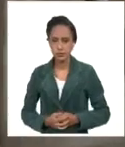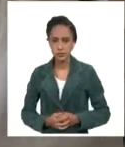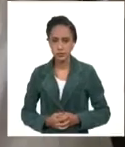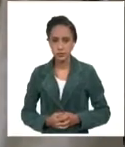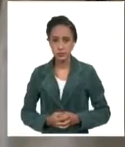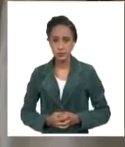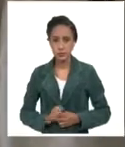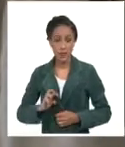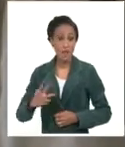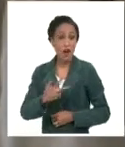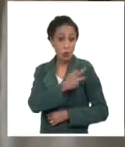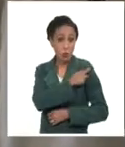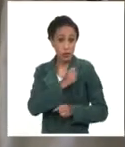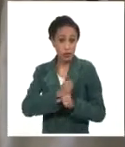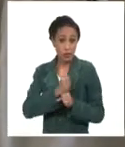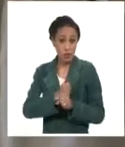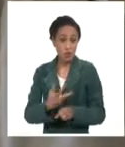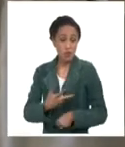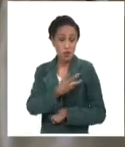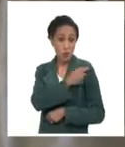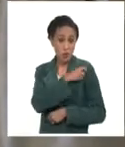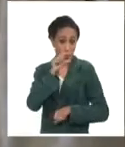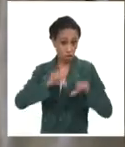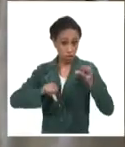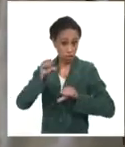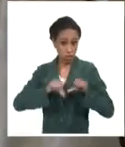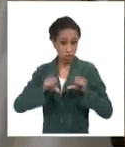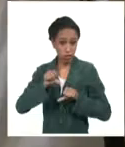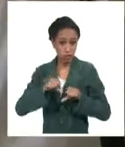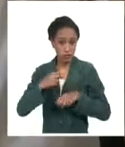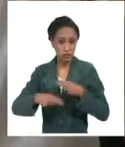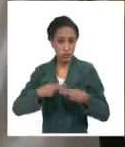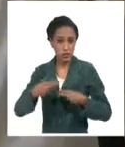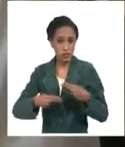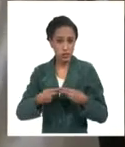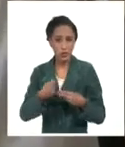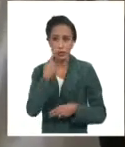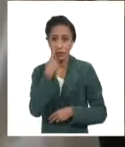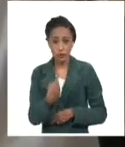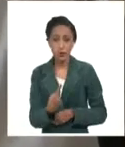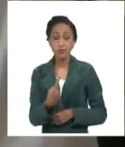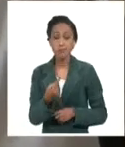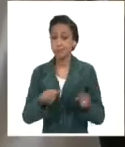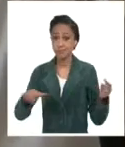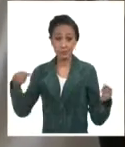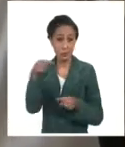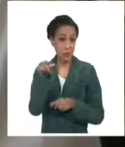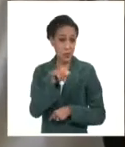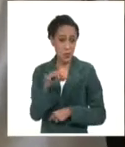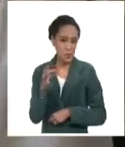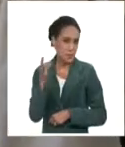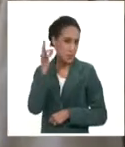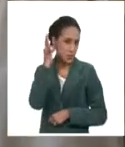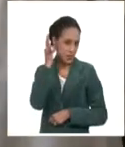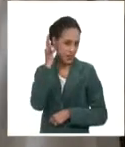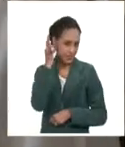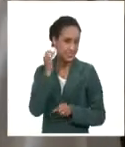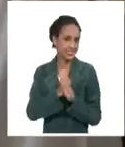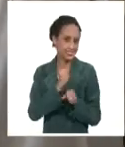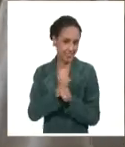de las vacunas que han sido desarrolladas, está fundamentalmente, mayoritariamente, la mano de la